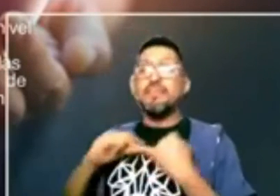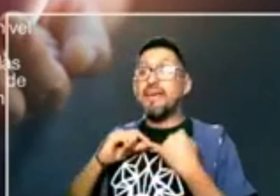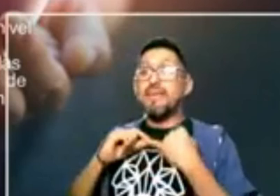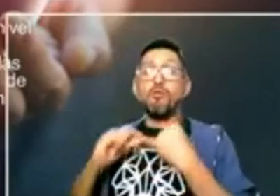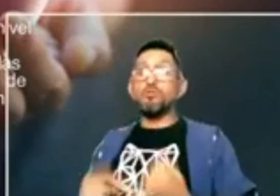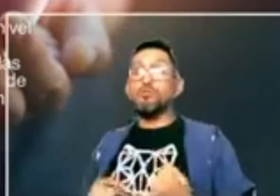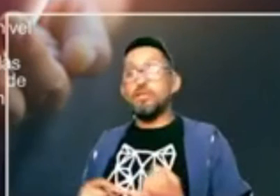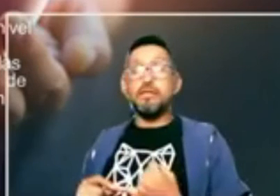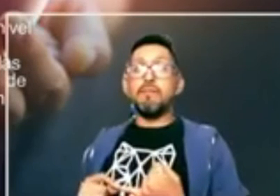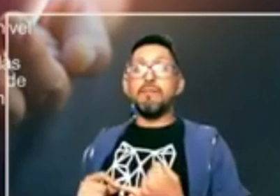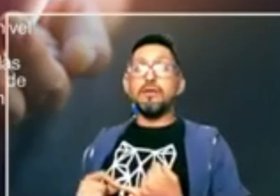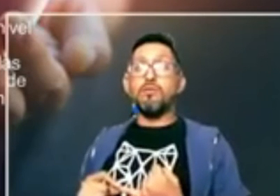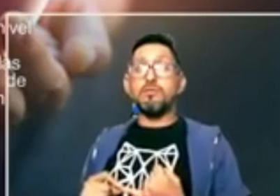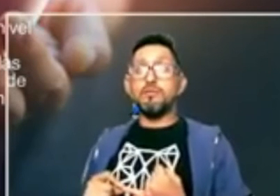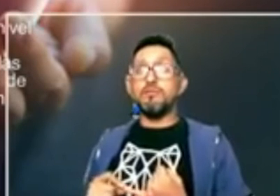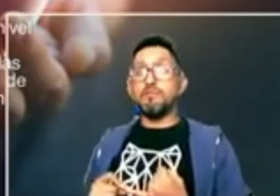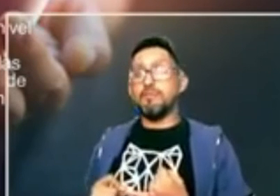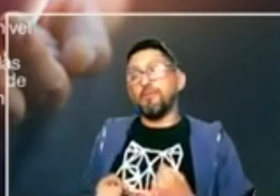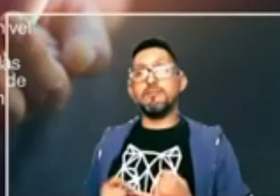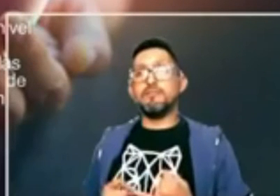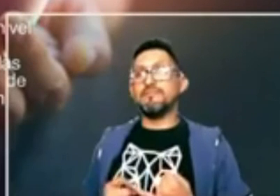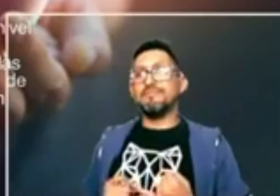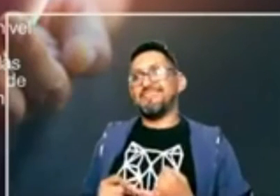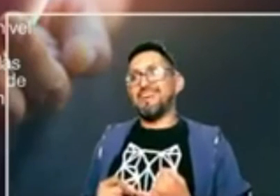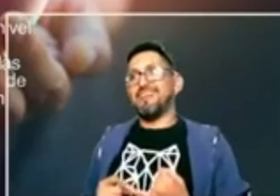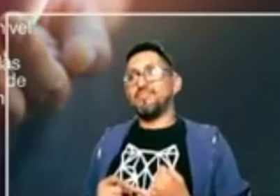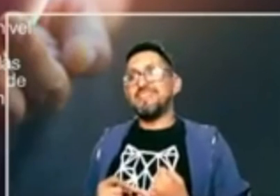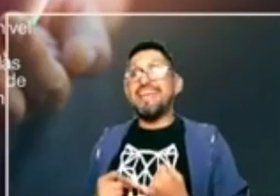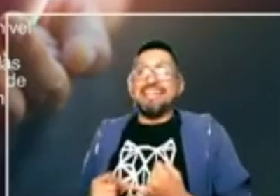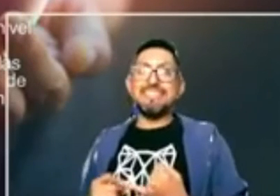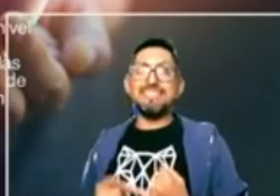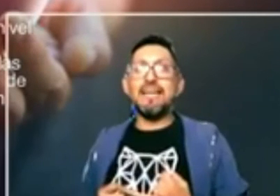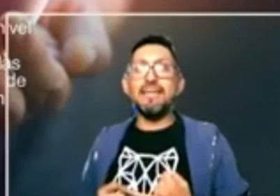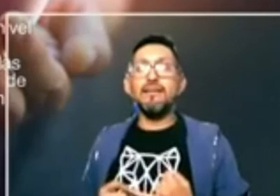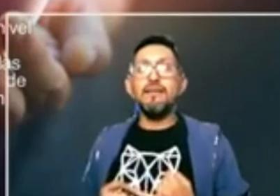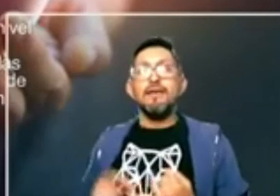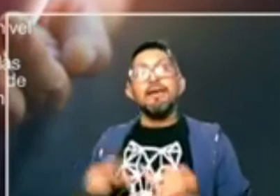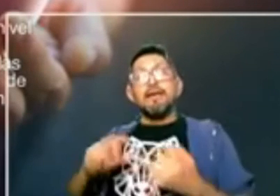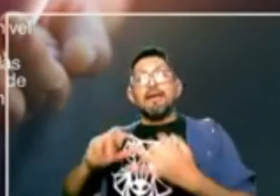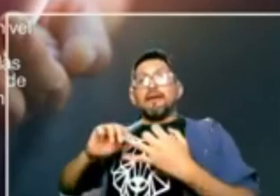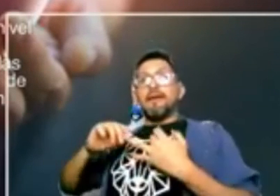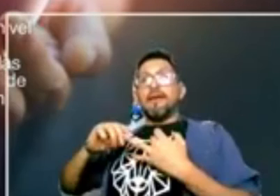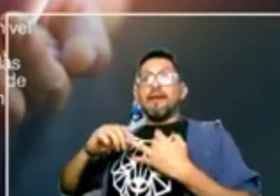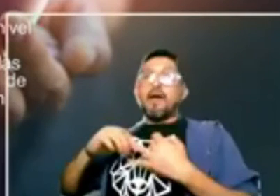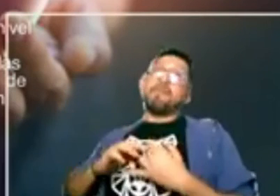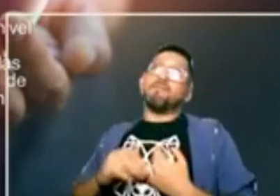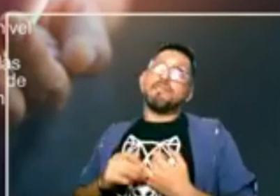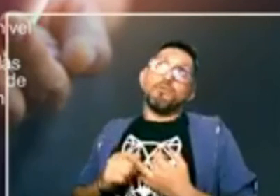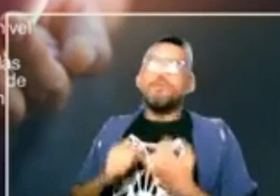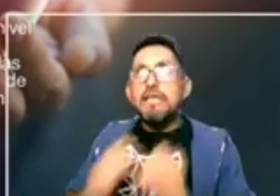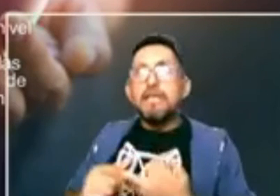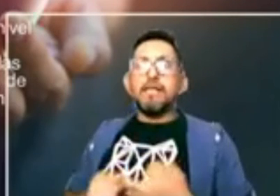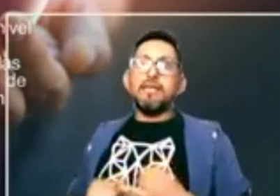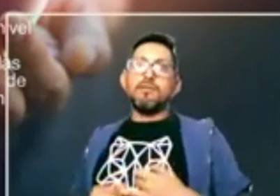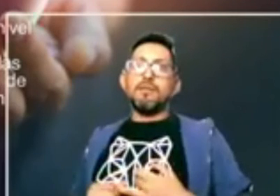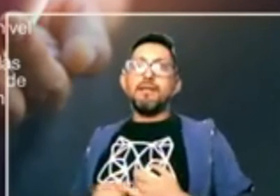invernadero, de que haya combustión interna en vehículos, ¿no? O sea, por lo menos que no sea innecesaria. Que aprendamos a